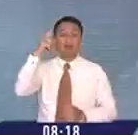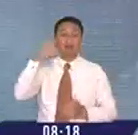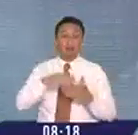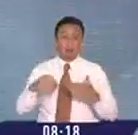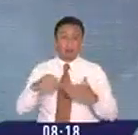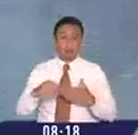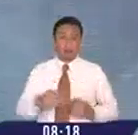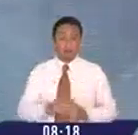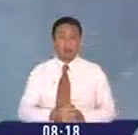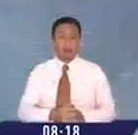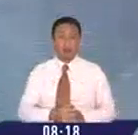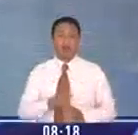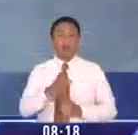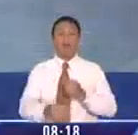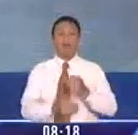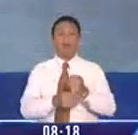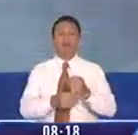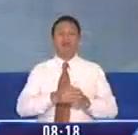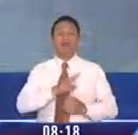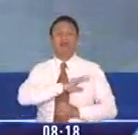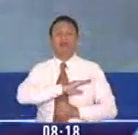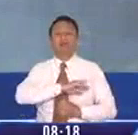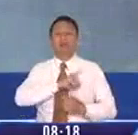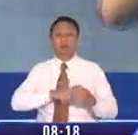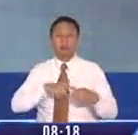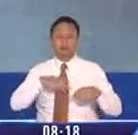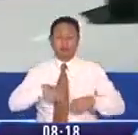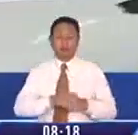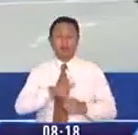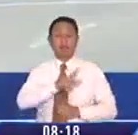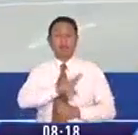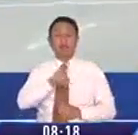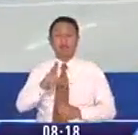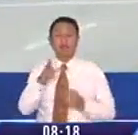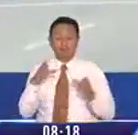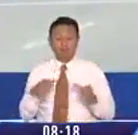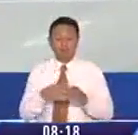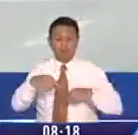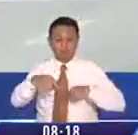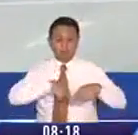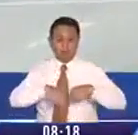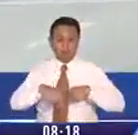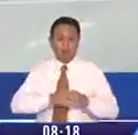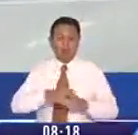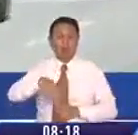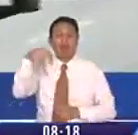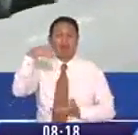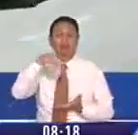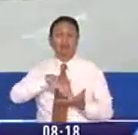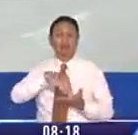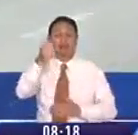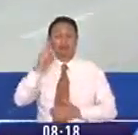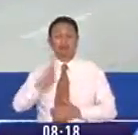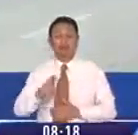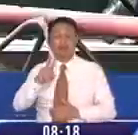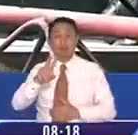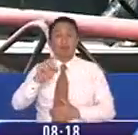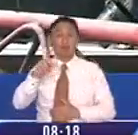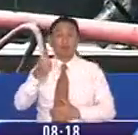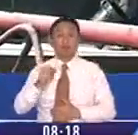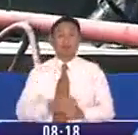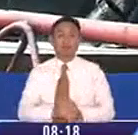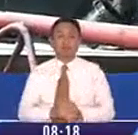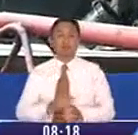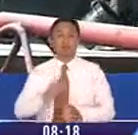dólares. Adicional, el municipio de Quito trabaja en 32 frentes de obras viales en el norte, centro, sur y los valles. La